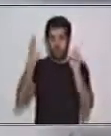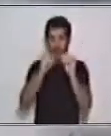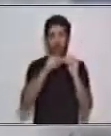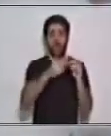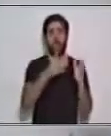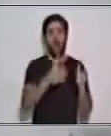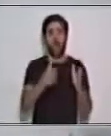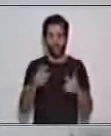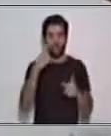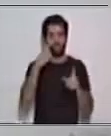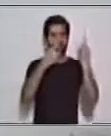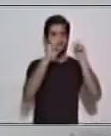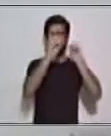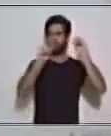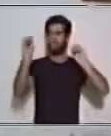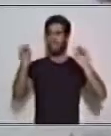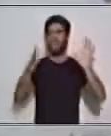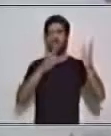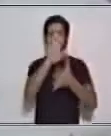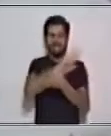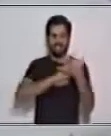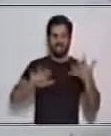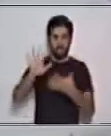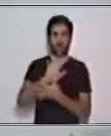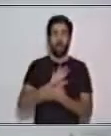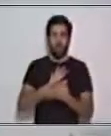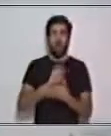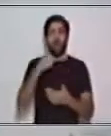porque aquí están un poco desordenados. No podemos